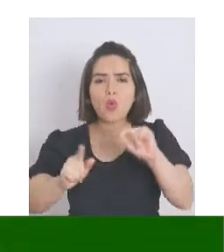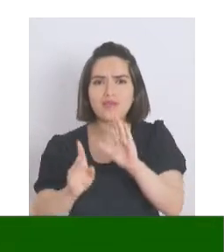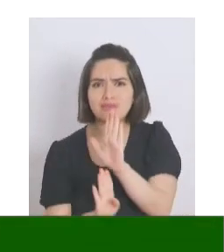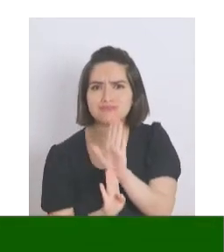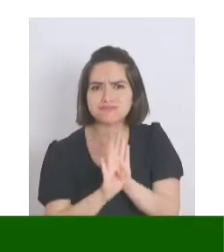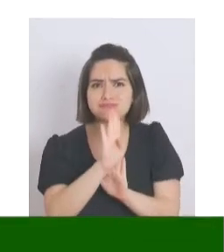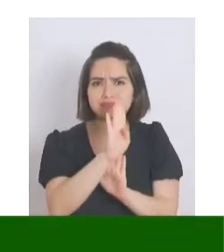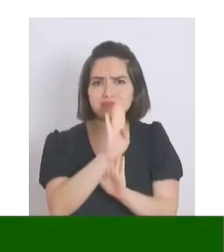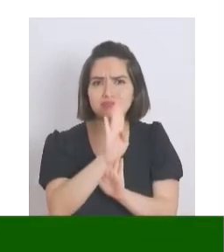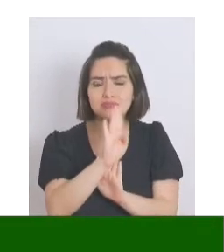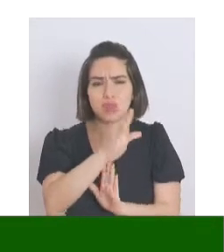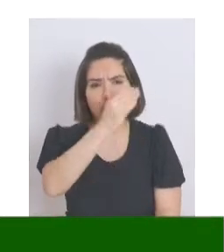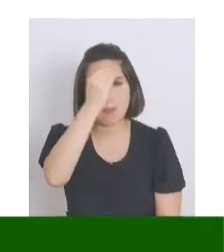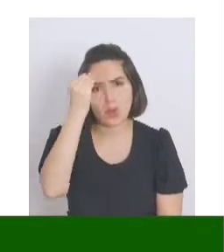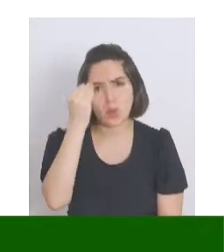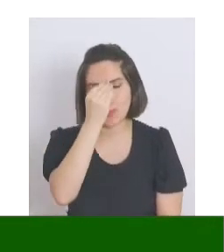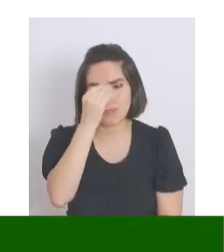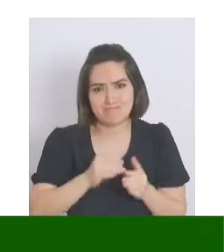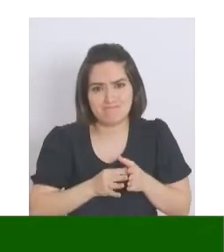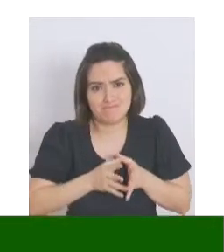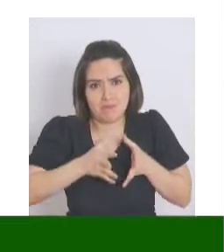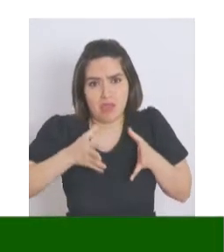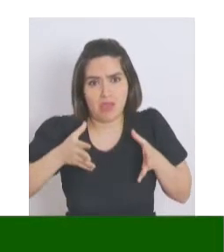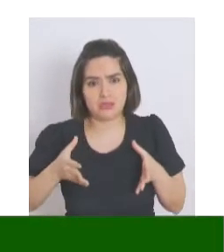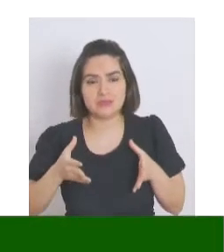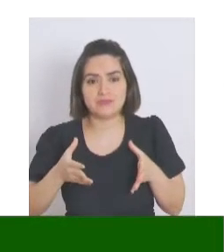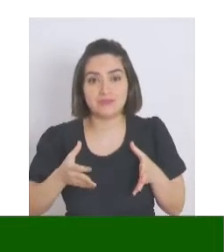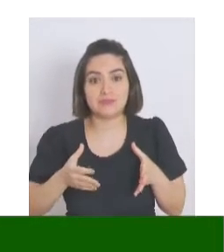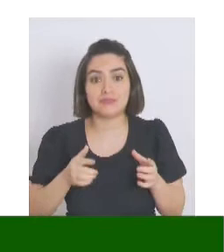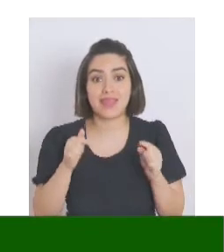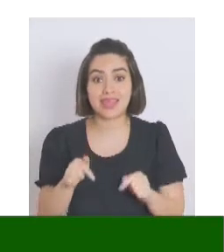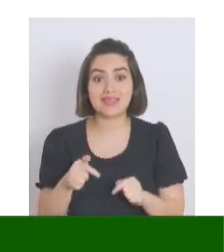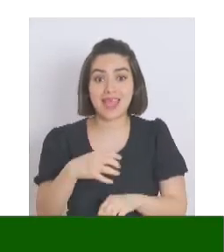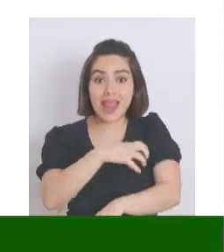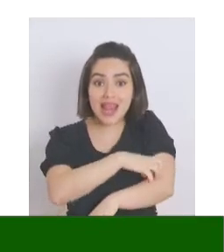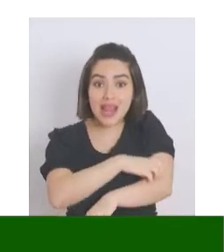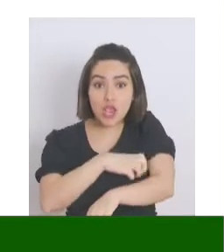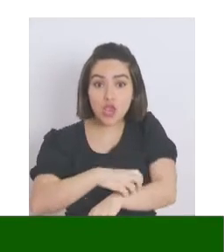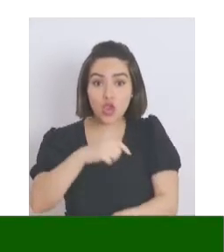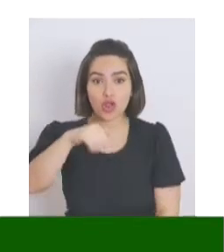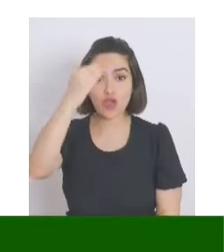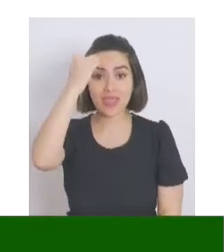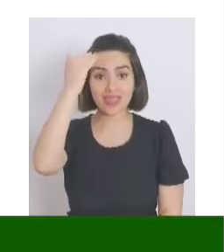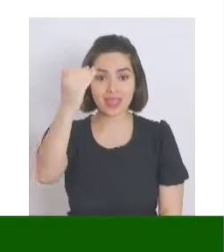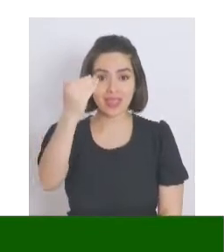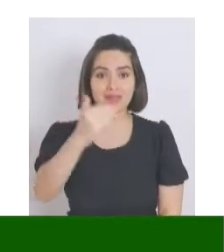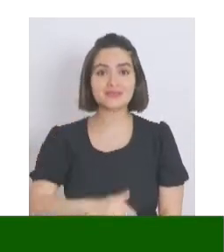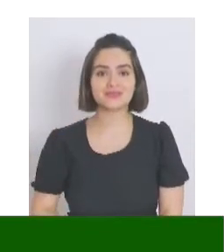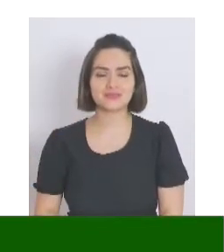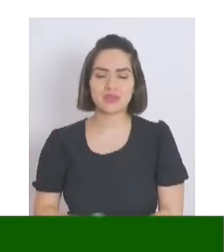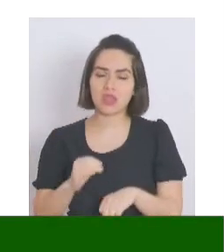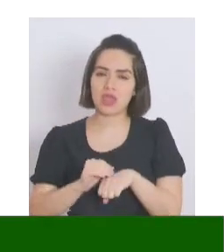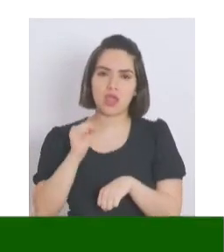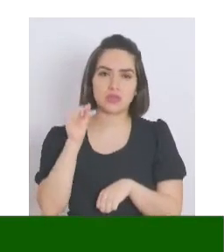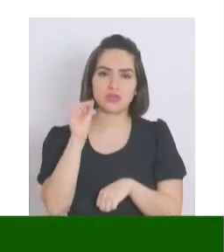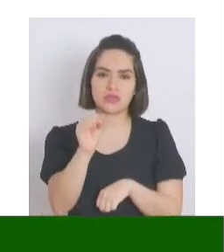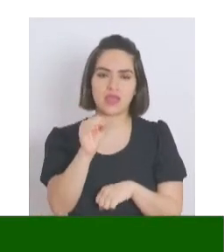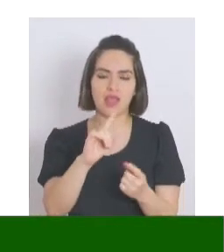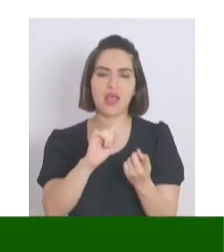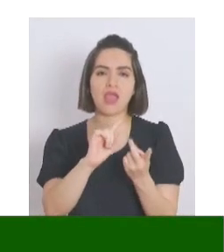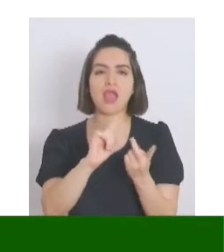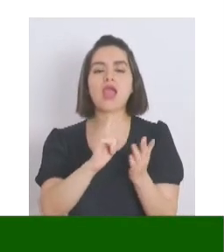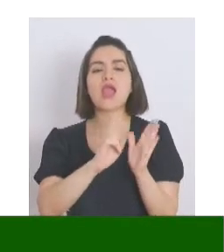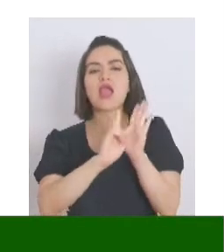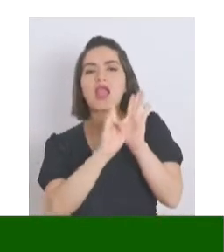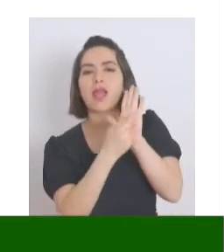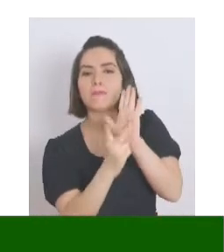ascendentes preocupantes. Y por eso es que en estas regiones, hoy día, vamos a anunciar cambios en el